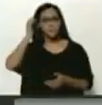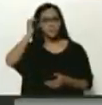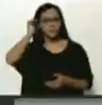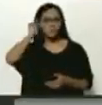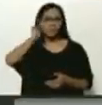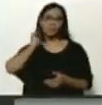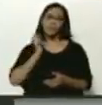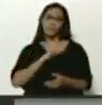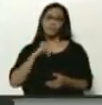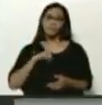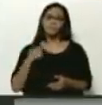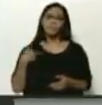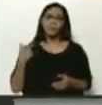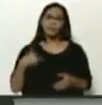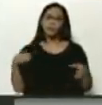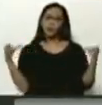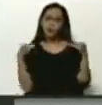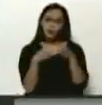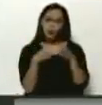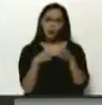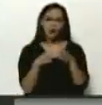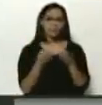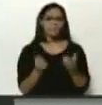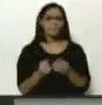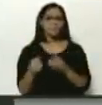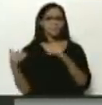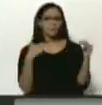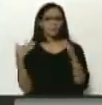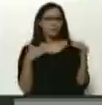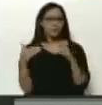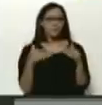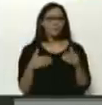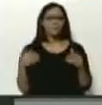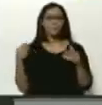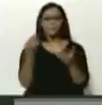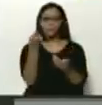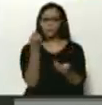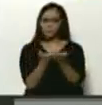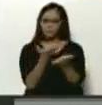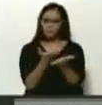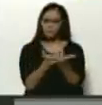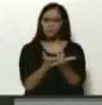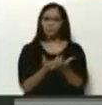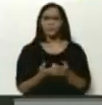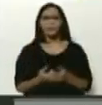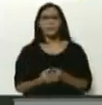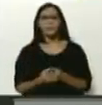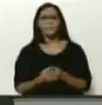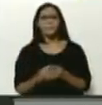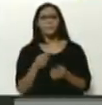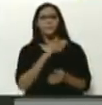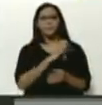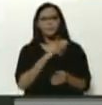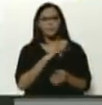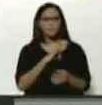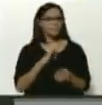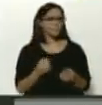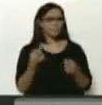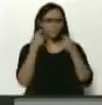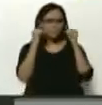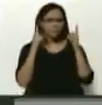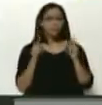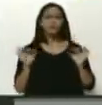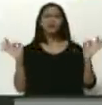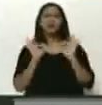Nosotros ya vamos a tener una guerrilla, guerra de guerrillas en lo económico. Sorprender por aquí. En lo social, sorprender por todos lados, sin